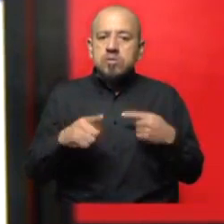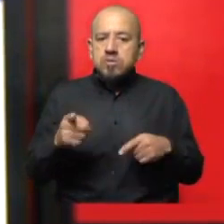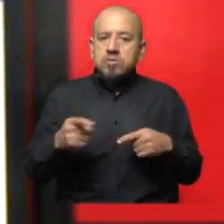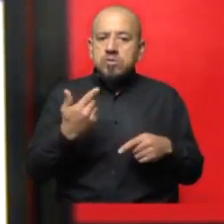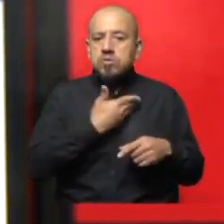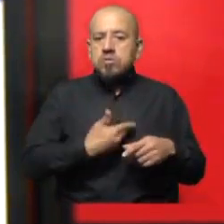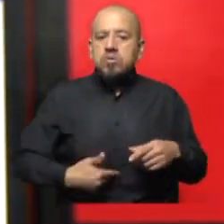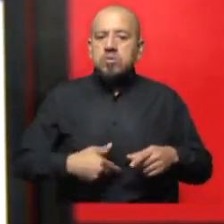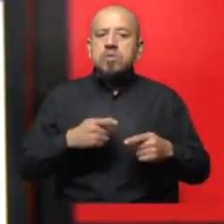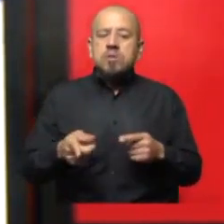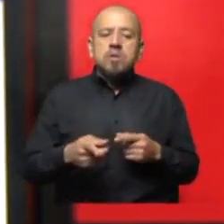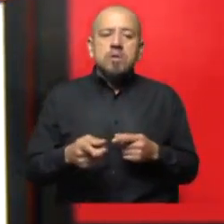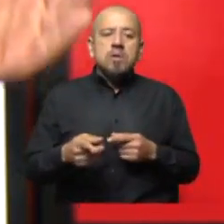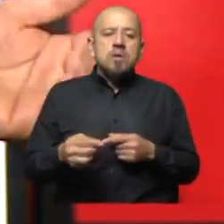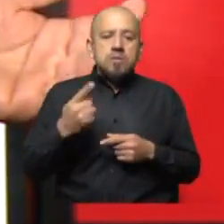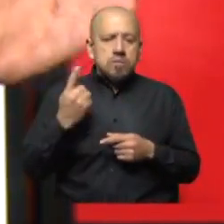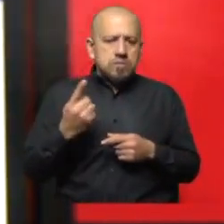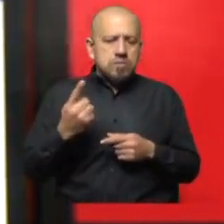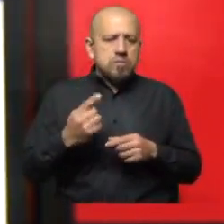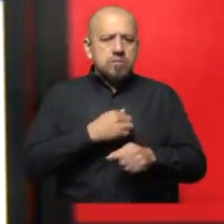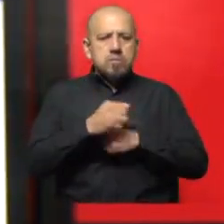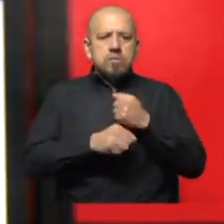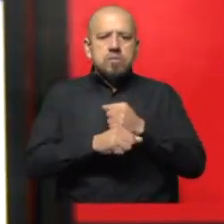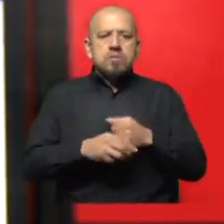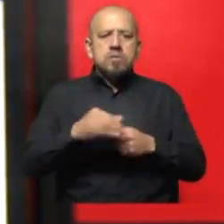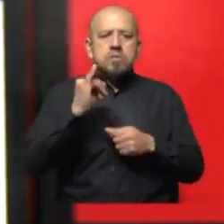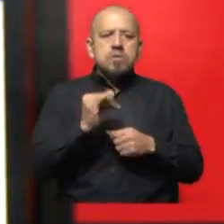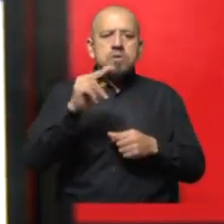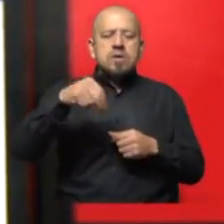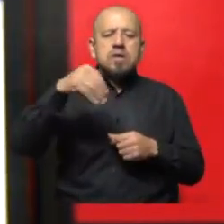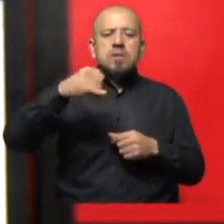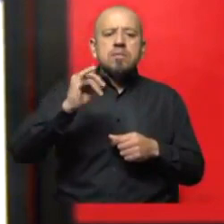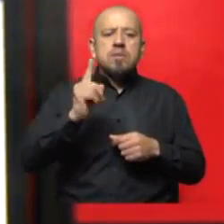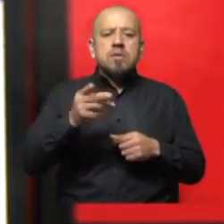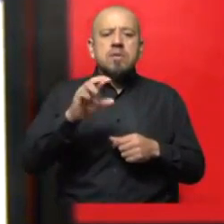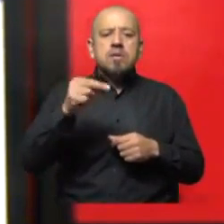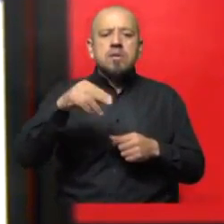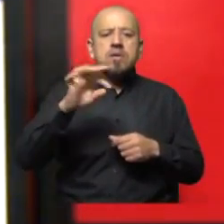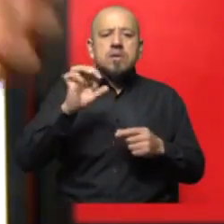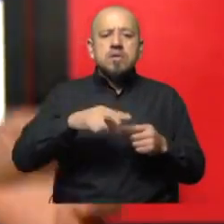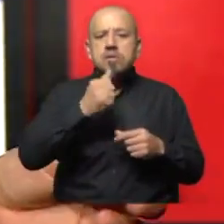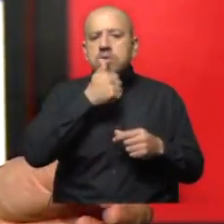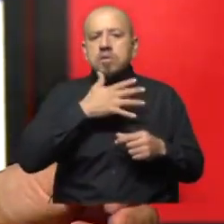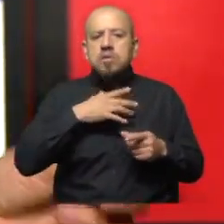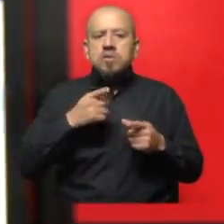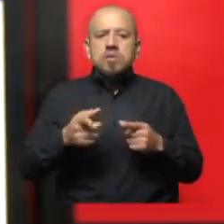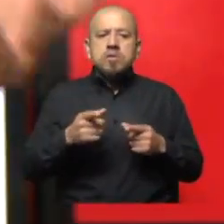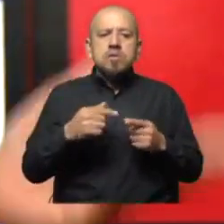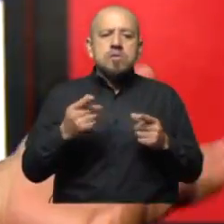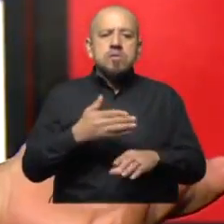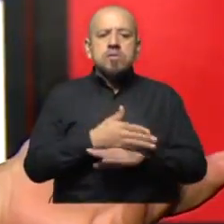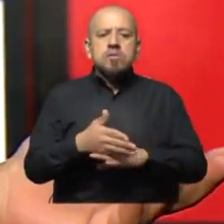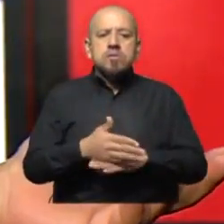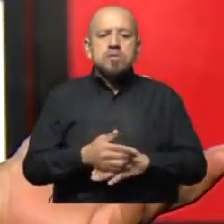estuvieran atrás de la primera temporada fue con con inmigrada antes viste entonces también consolas historias y eso y después la gente